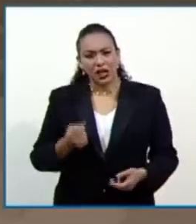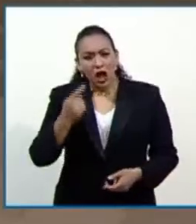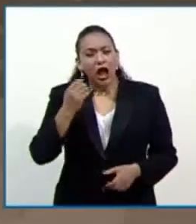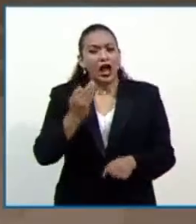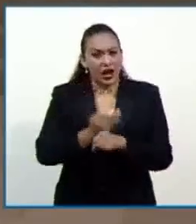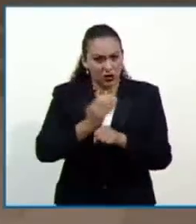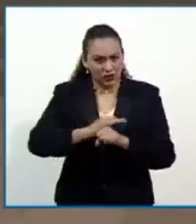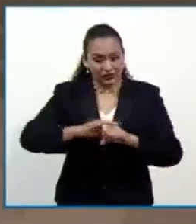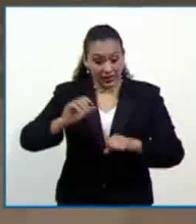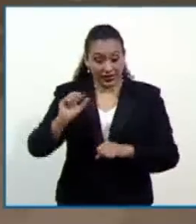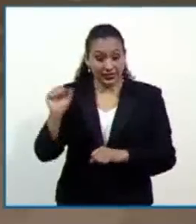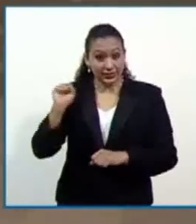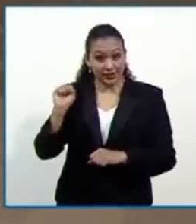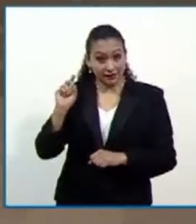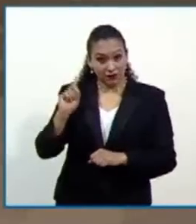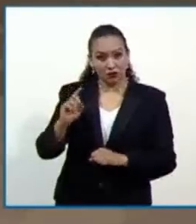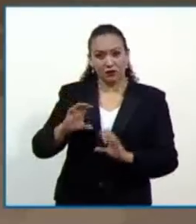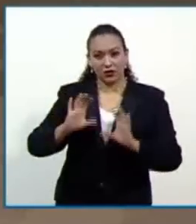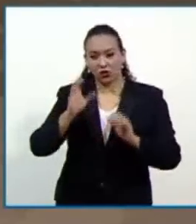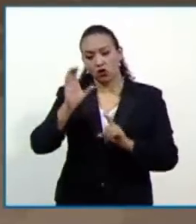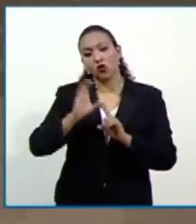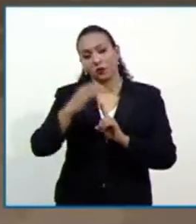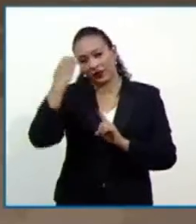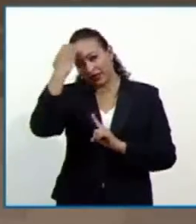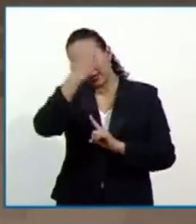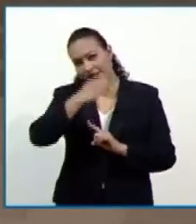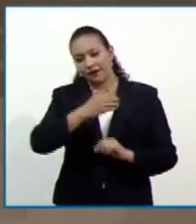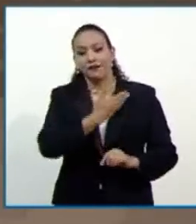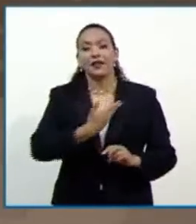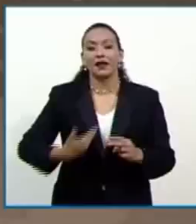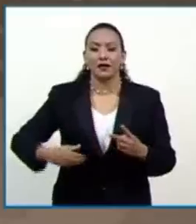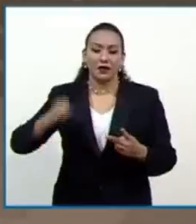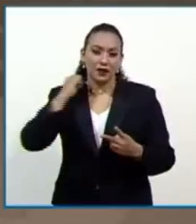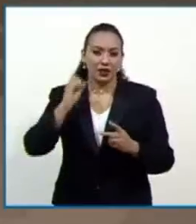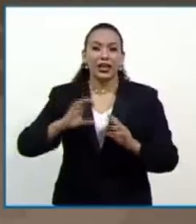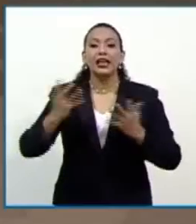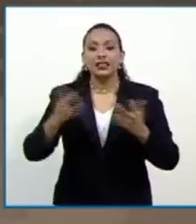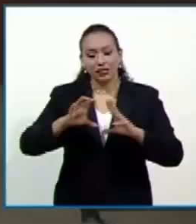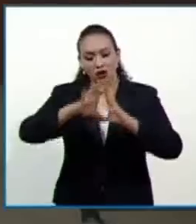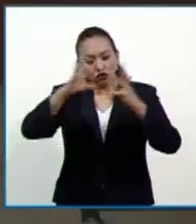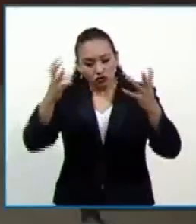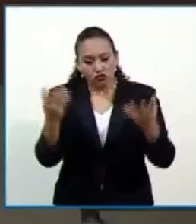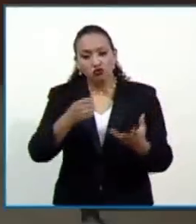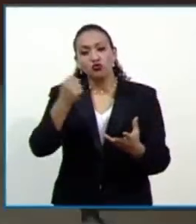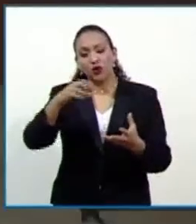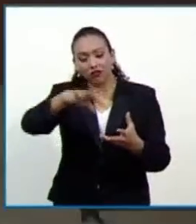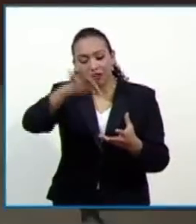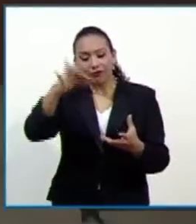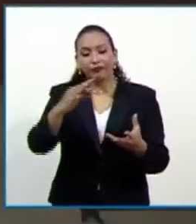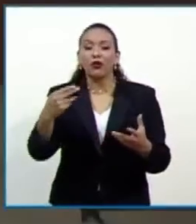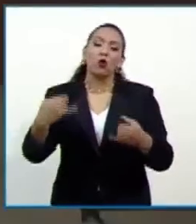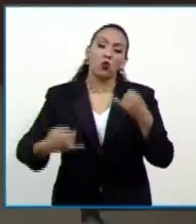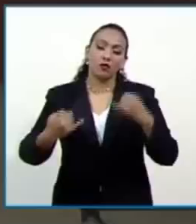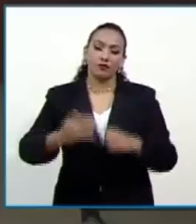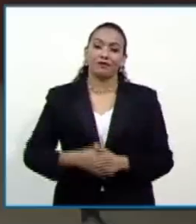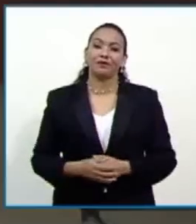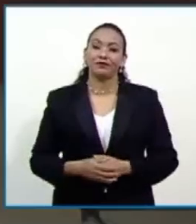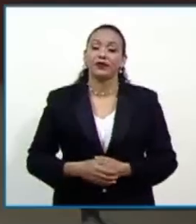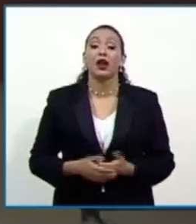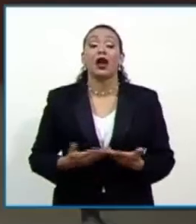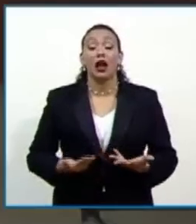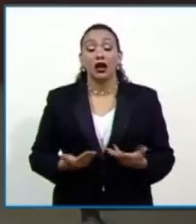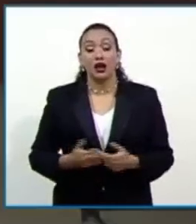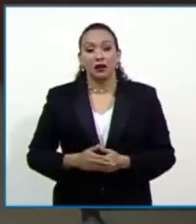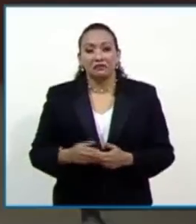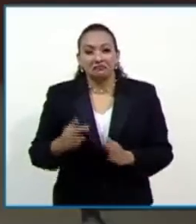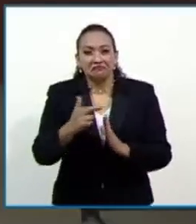que realizaron el fin de semana los comités de evaluación del Poder Ejecutivo y Legislativo. Aseguraron que las insaculaciones se realizaron